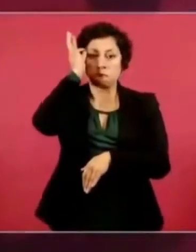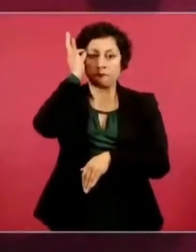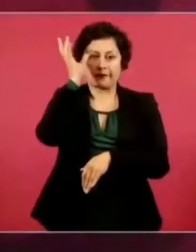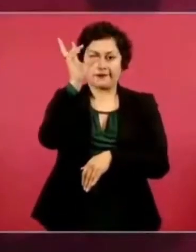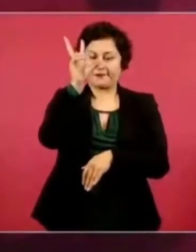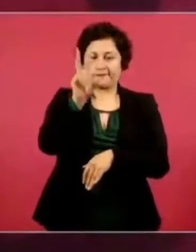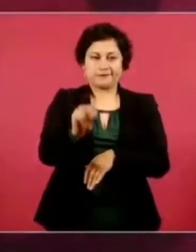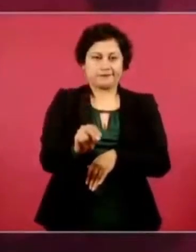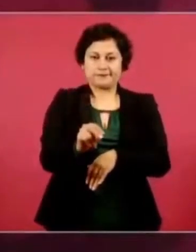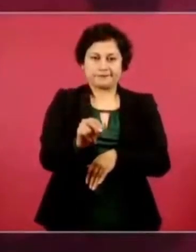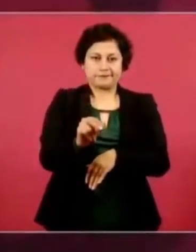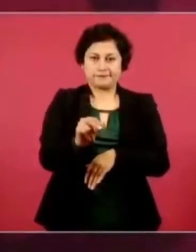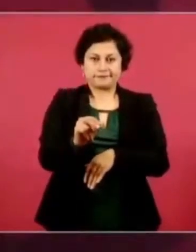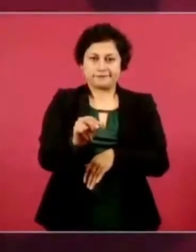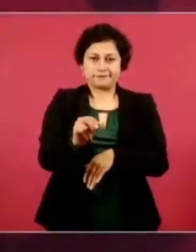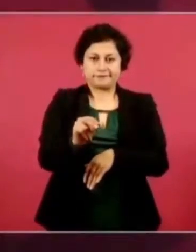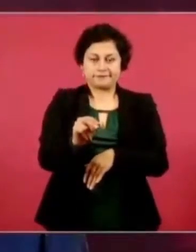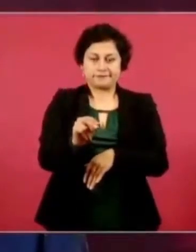de los